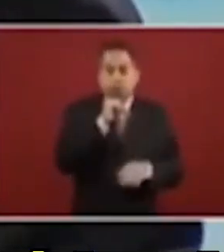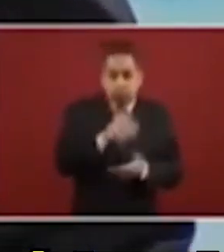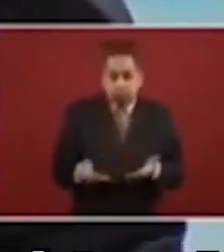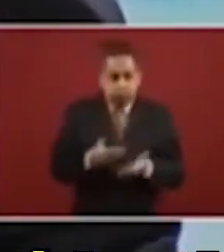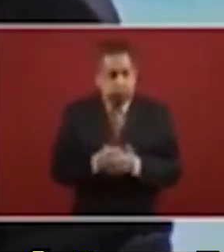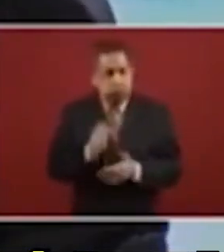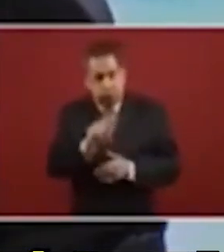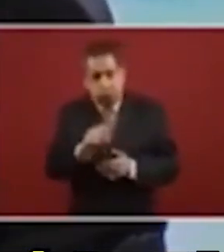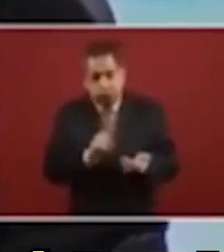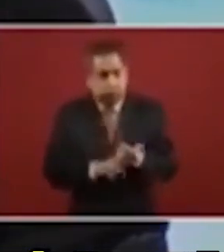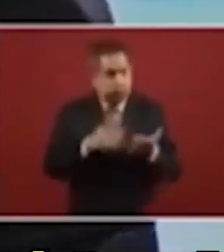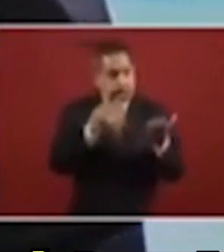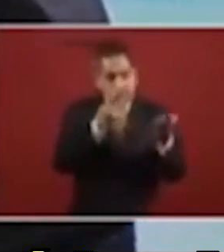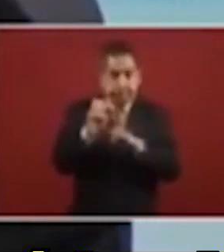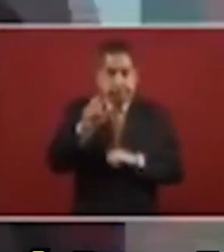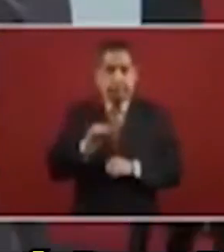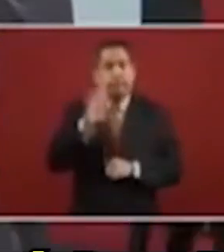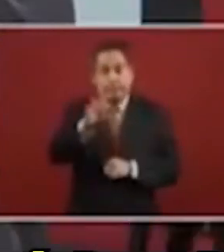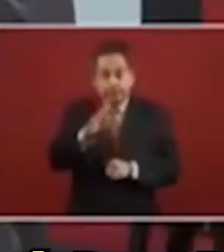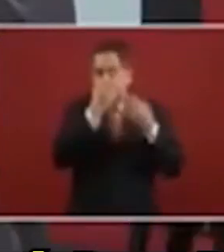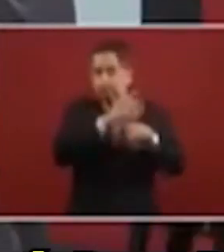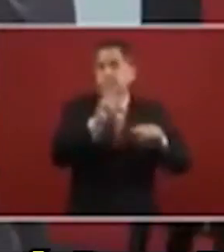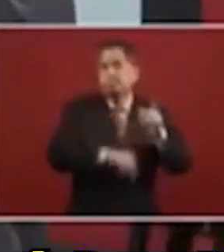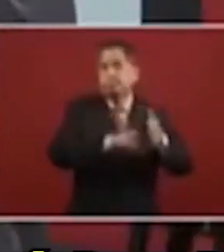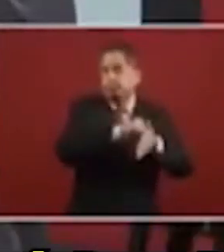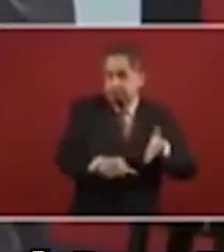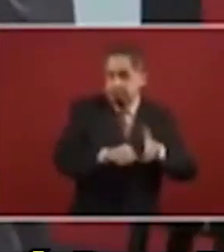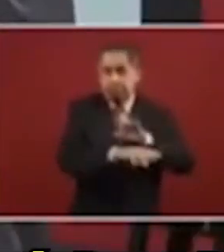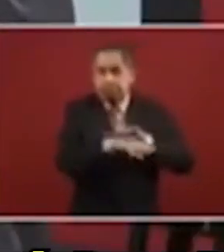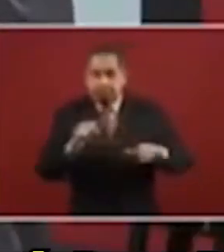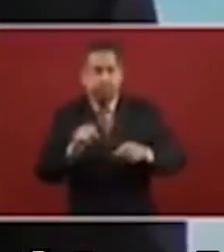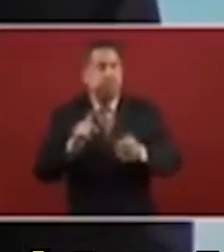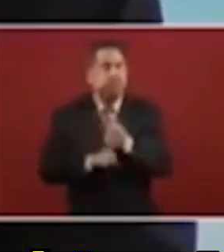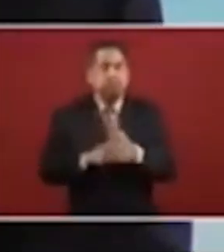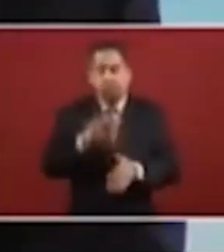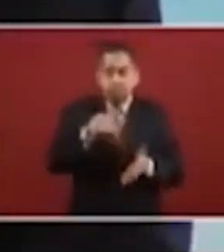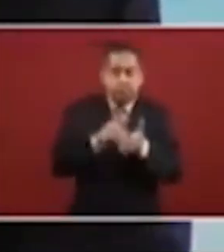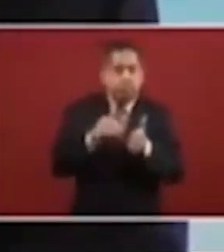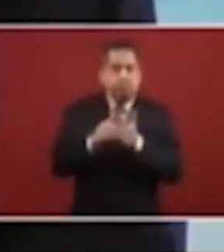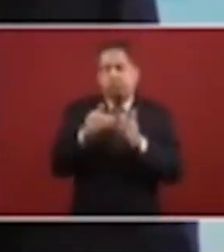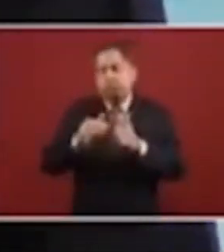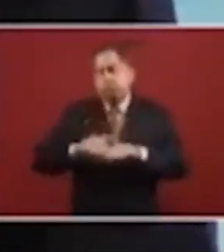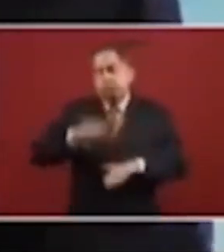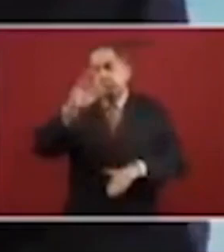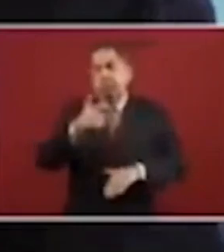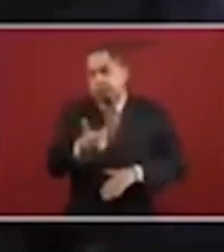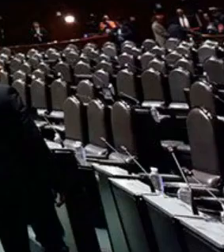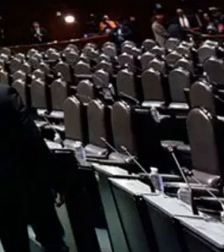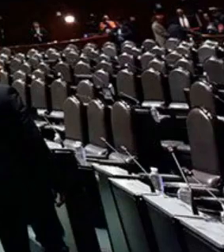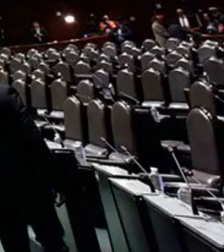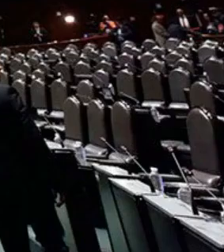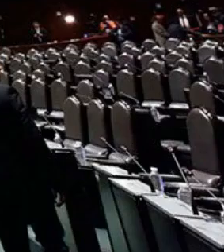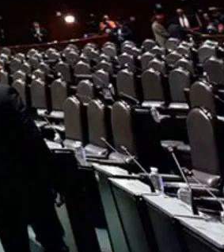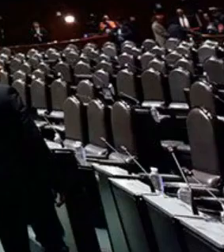Ahora llevamos 1,995 y representan 5,000 y pico de millones de pesos.